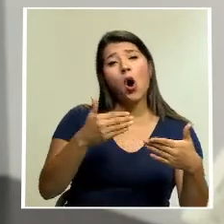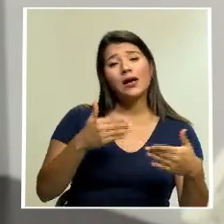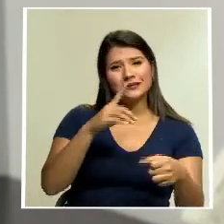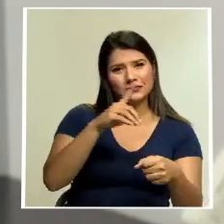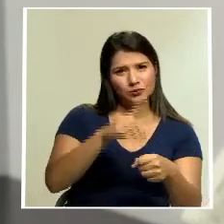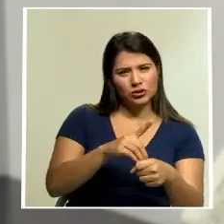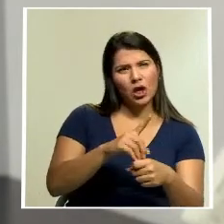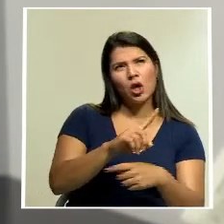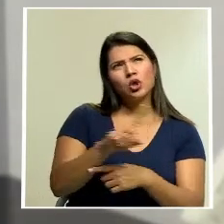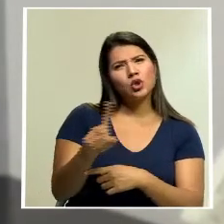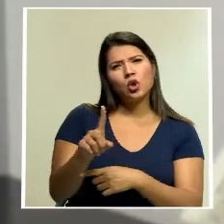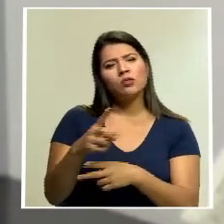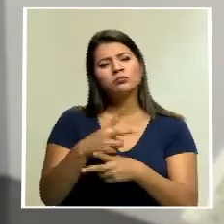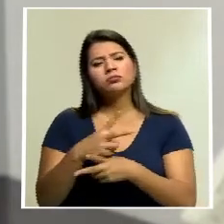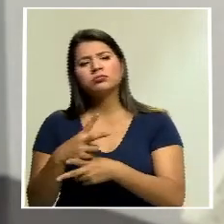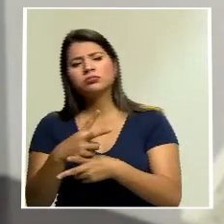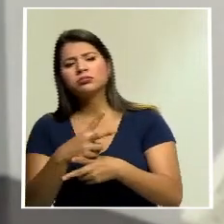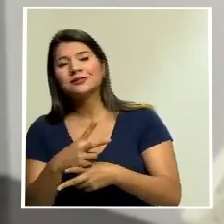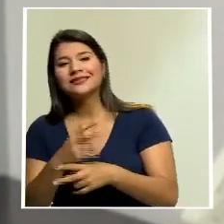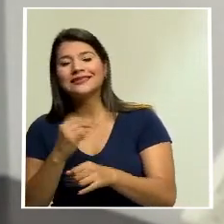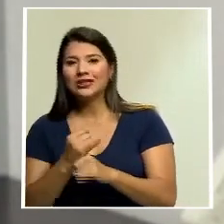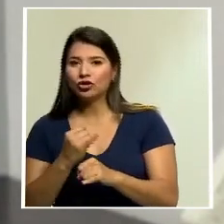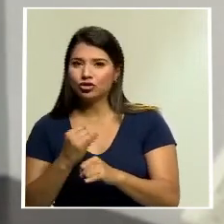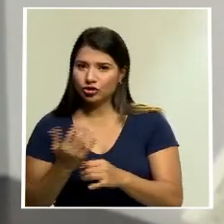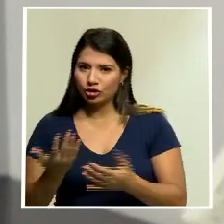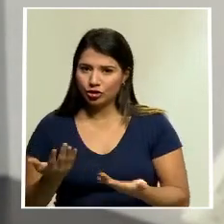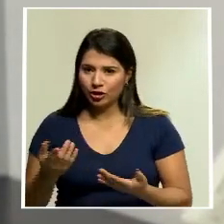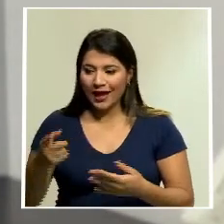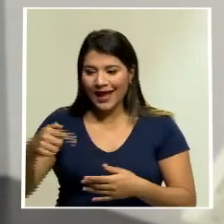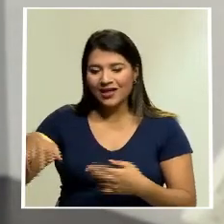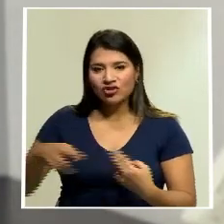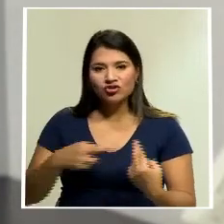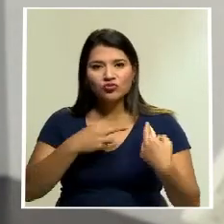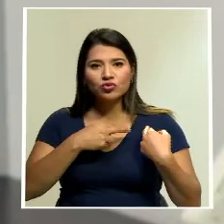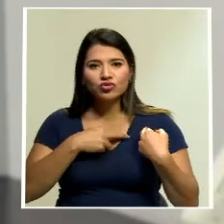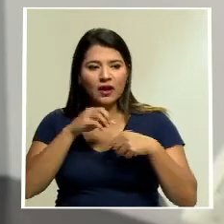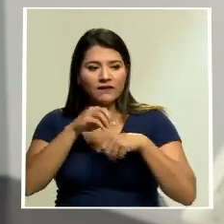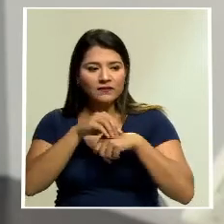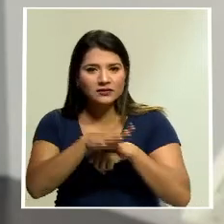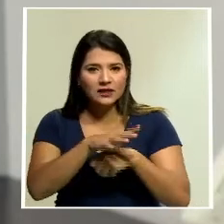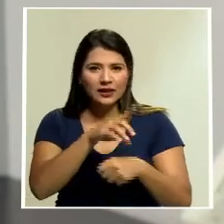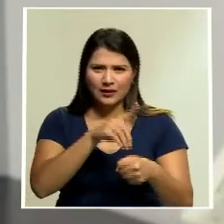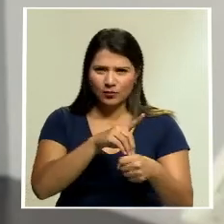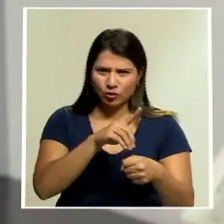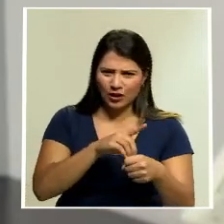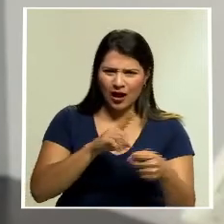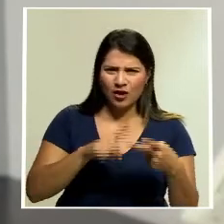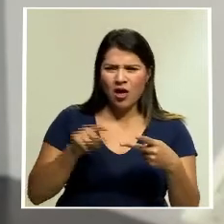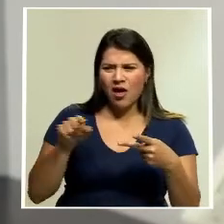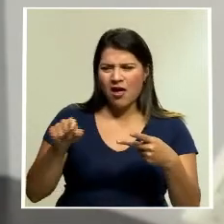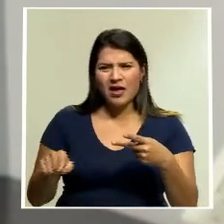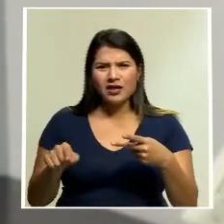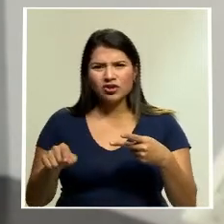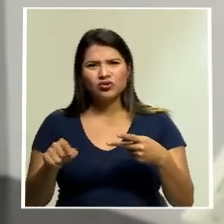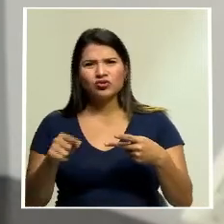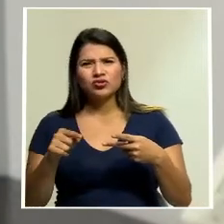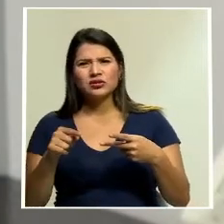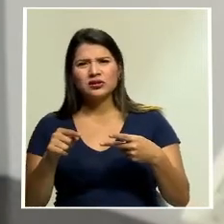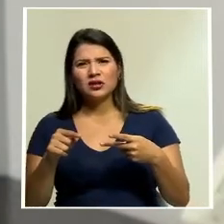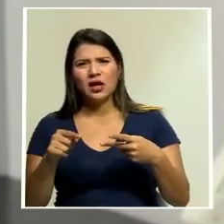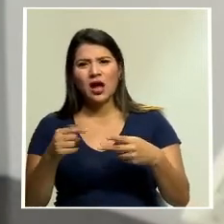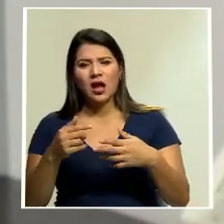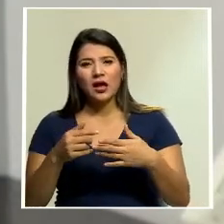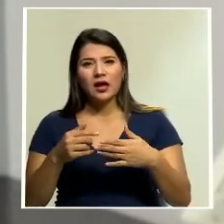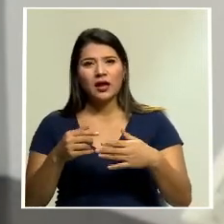resguarde nuestras instituciones, que asesore a los diputados, que les pueda indicar si se pueden reunir con alguien